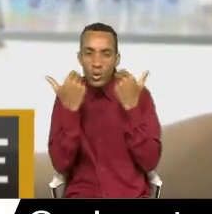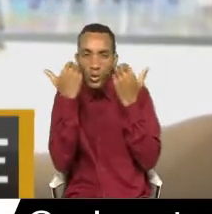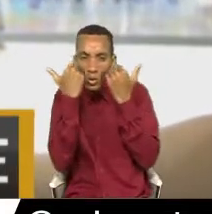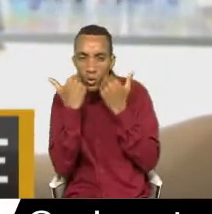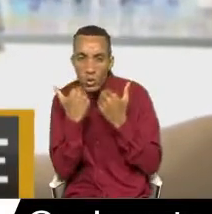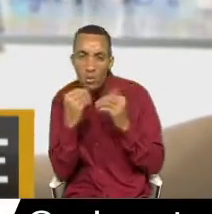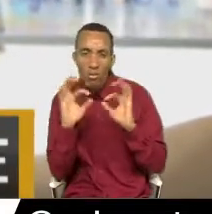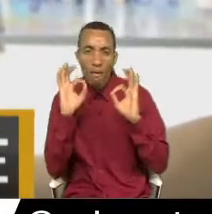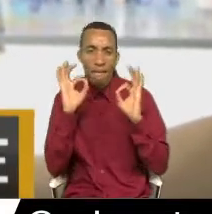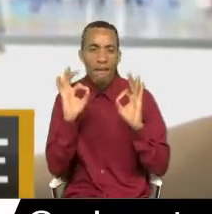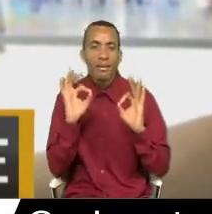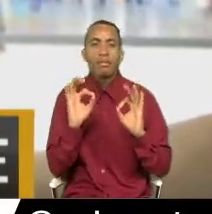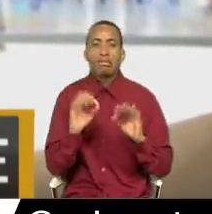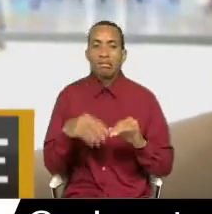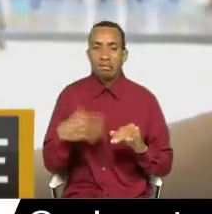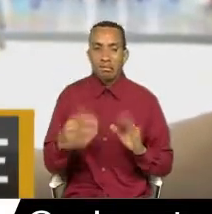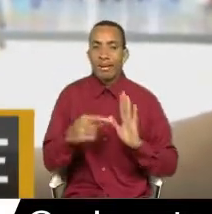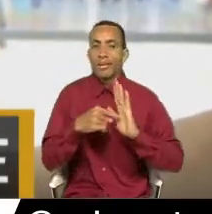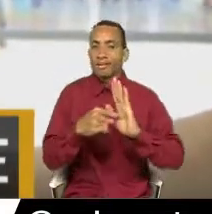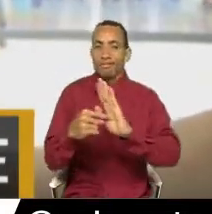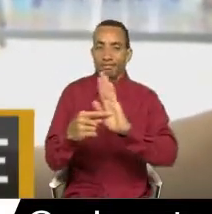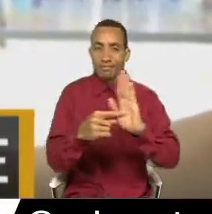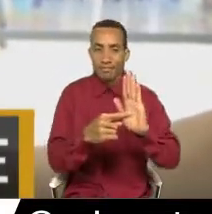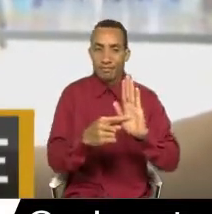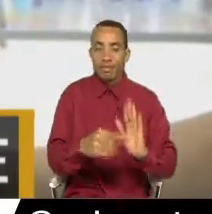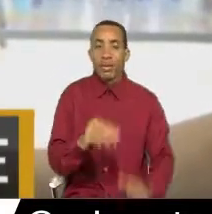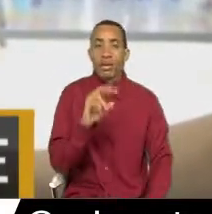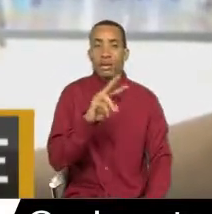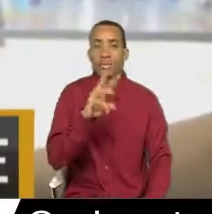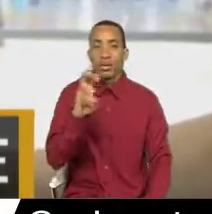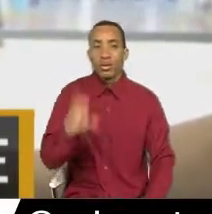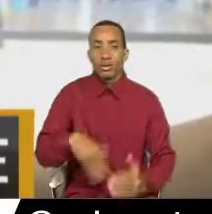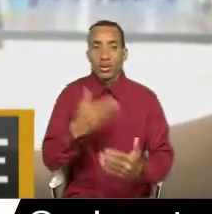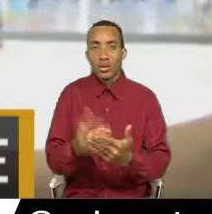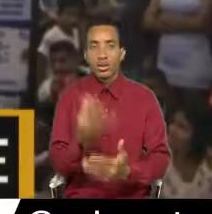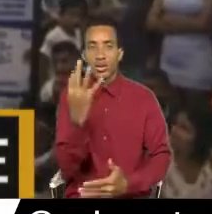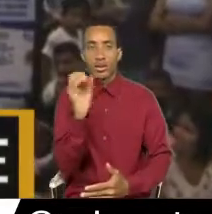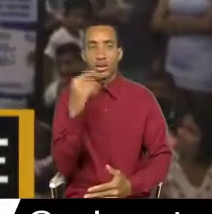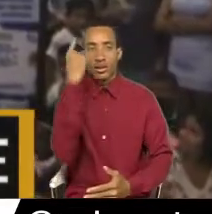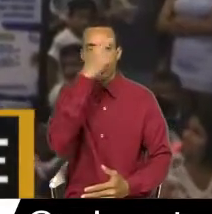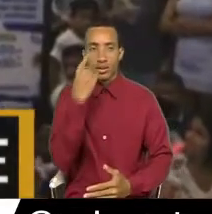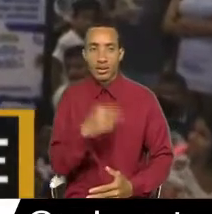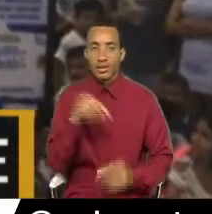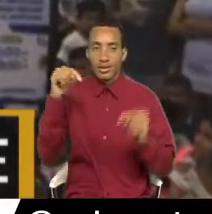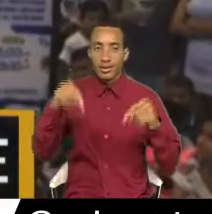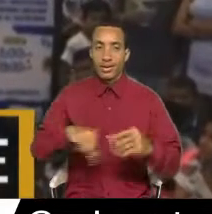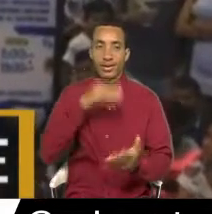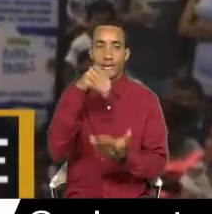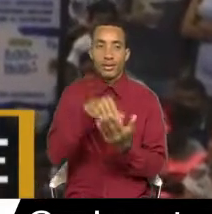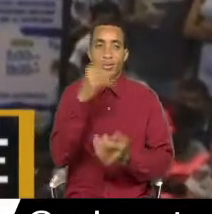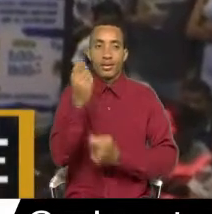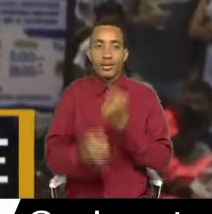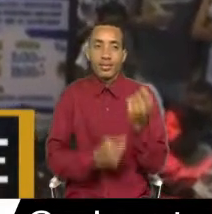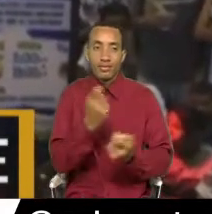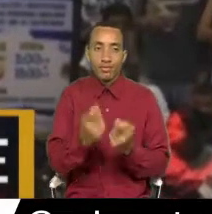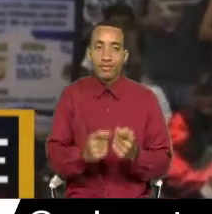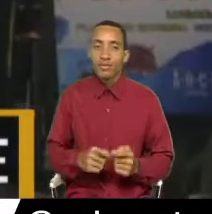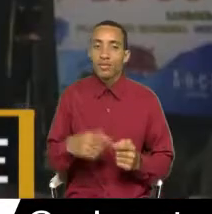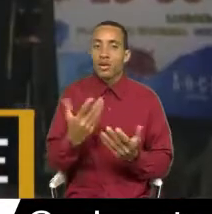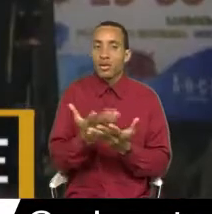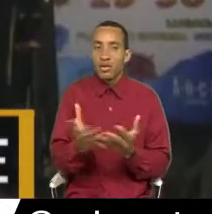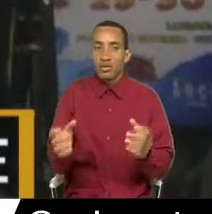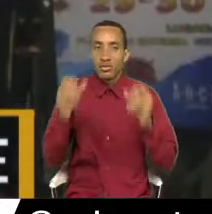y coloca Barranca Bermeja en talla internacional. Del 28 al 30 de septiembre aquí en el Centro Comercial San Silvestre. En el lanzamiento hubo tiempo para la entrega de